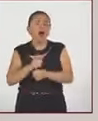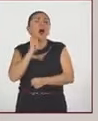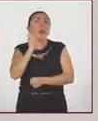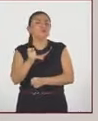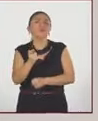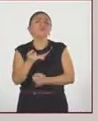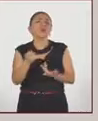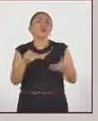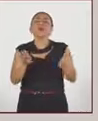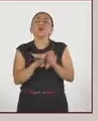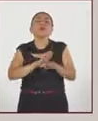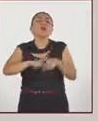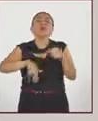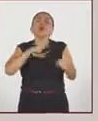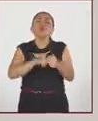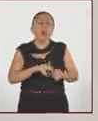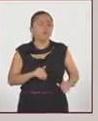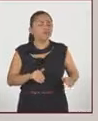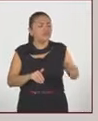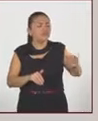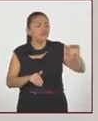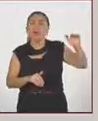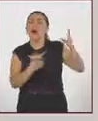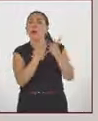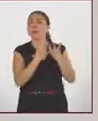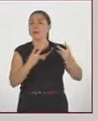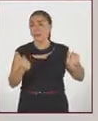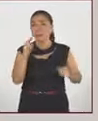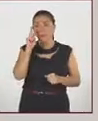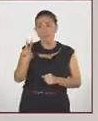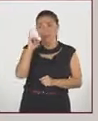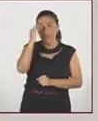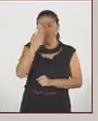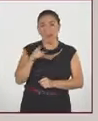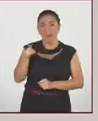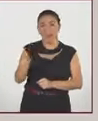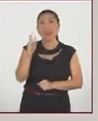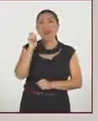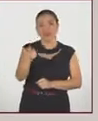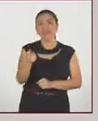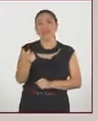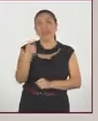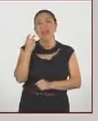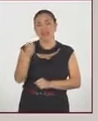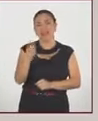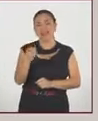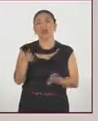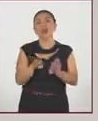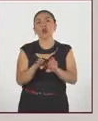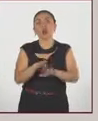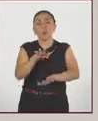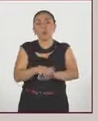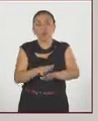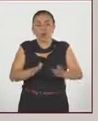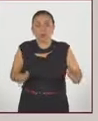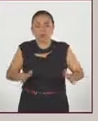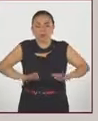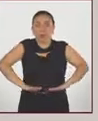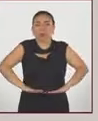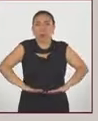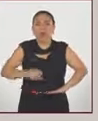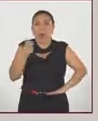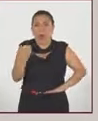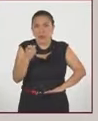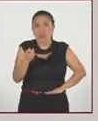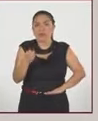son variantes de la normalidad. Aquí les puse una imagen de lo que es la rotación o la anteversión femoral y la